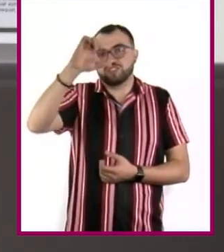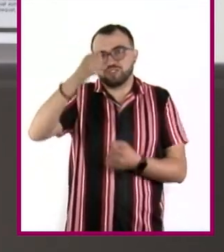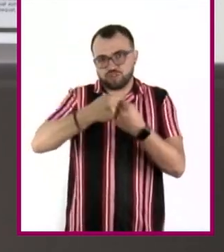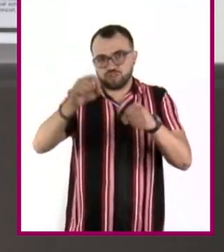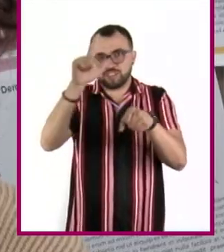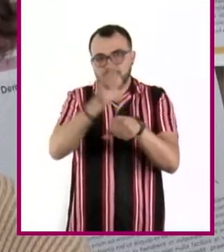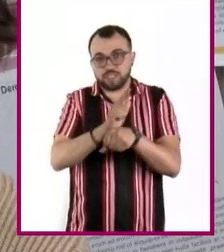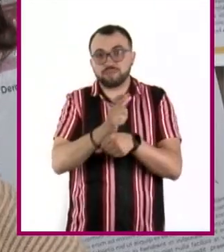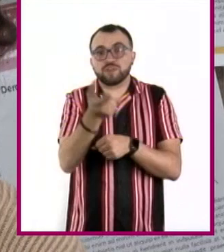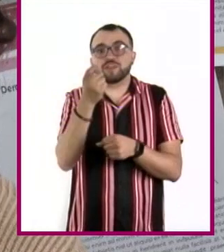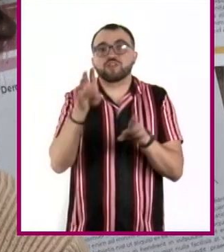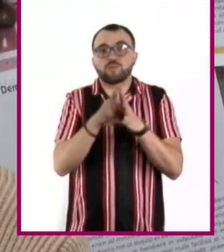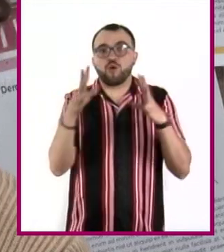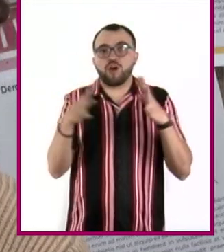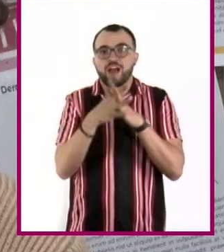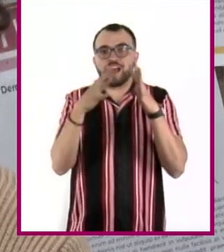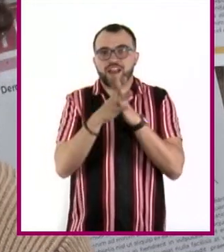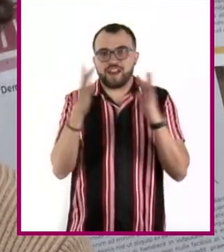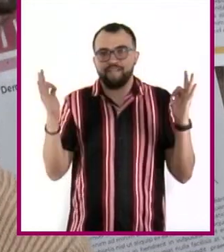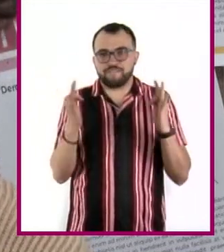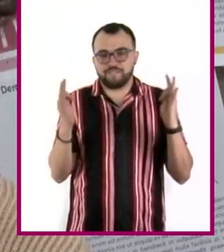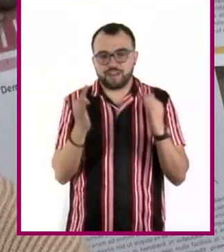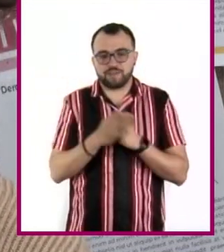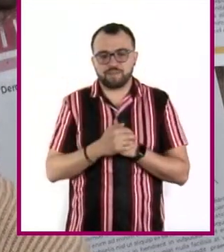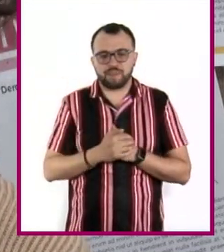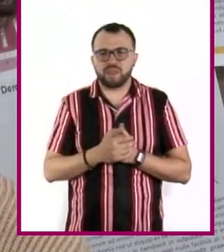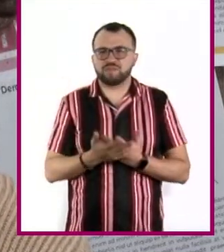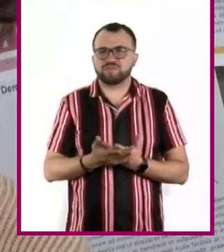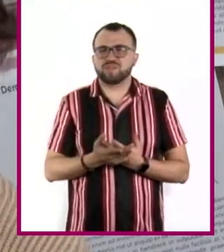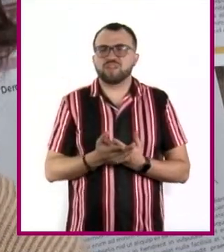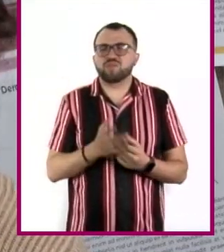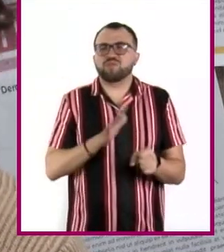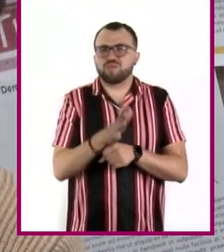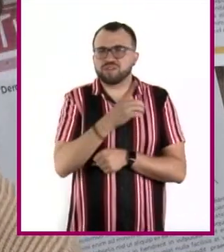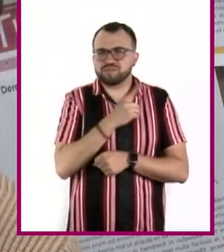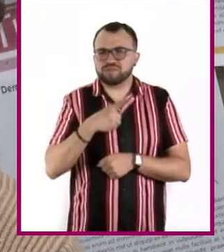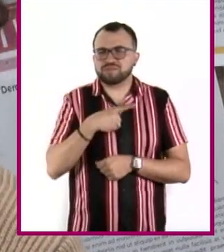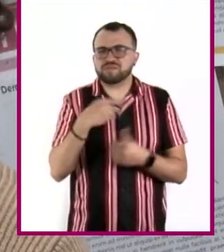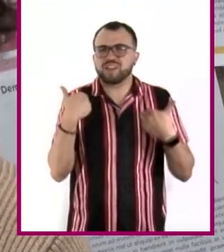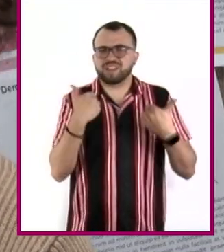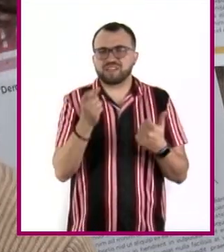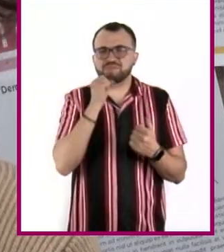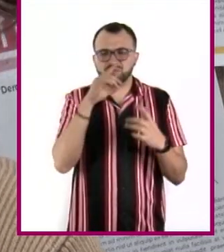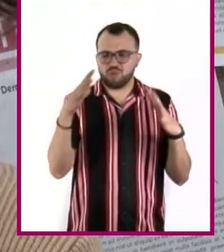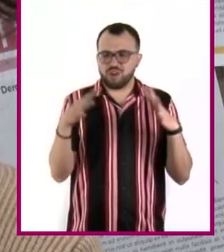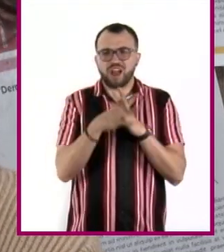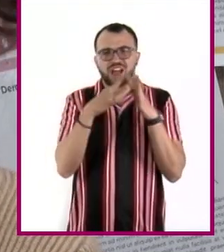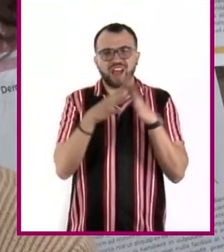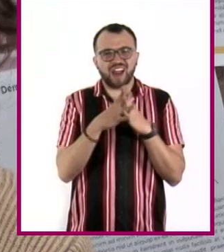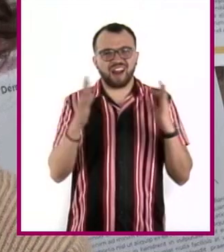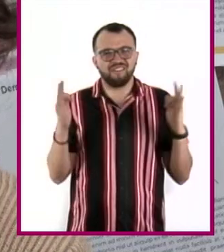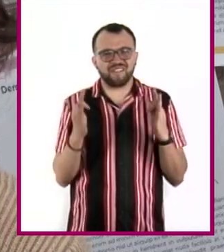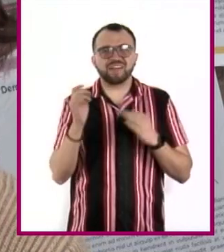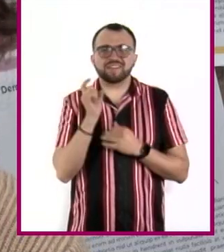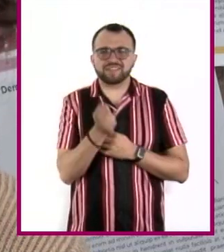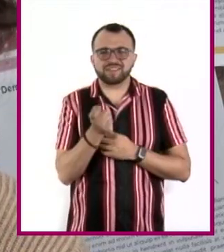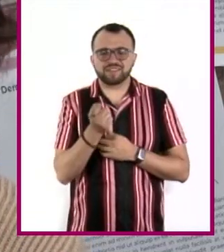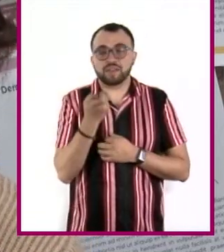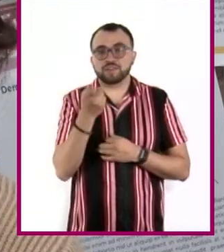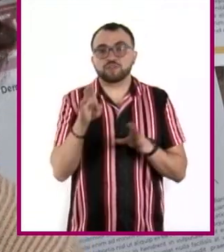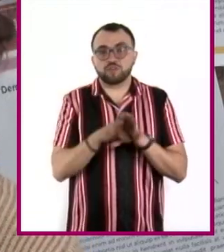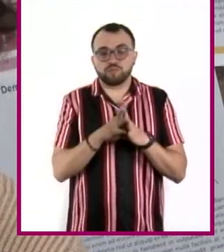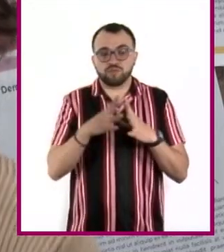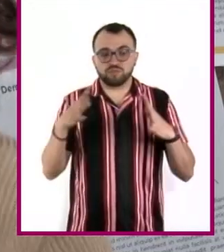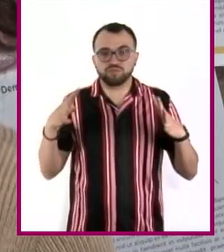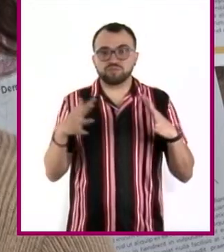Guerra Fría. Oye, pero ¿qué debemos entender en realidad por Guerra Fría? Porque sabemos que la guerra supone una